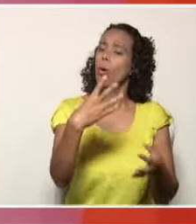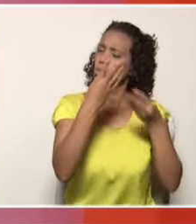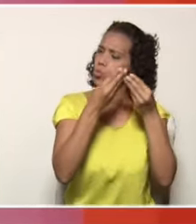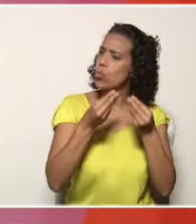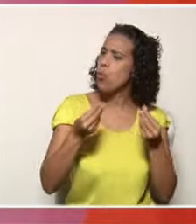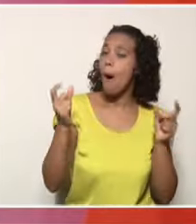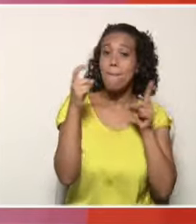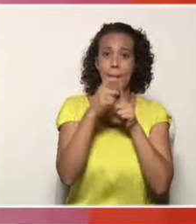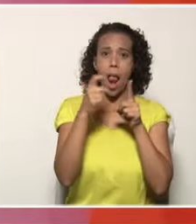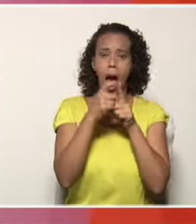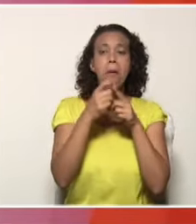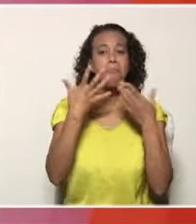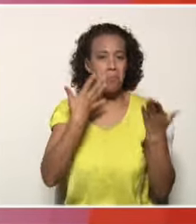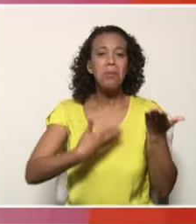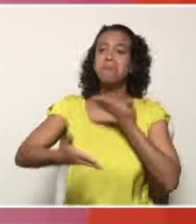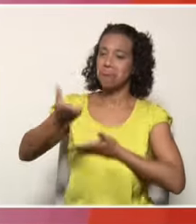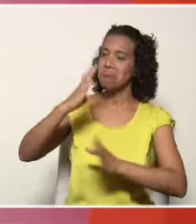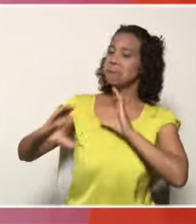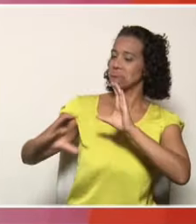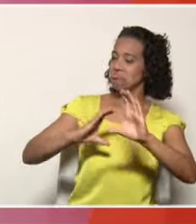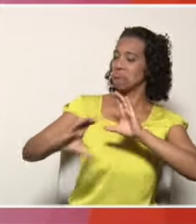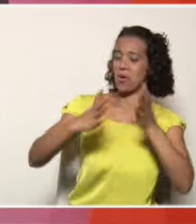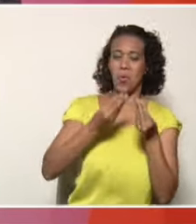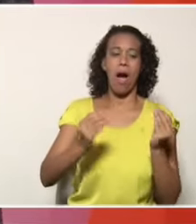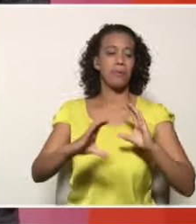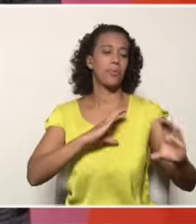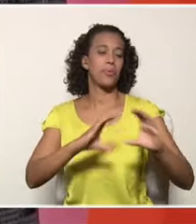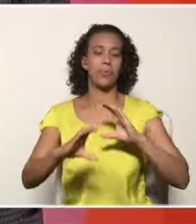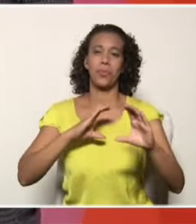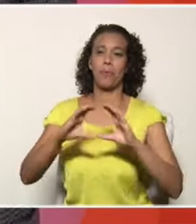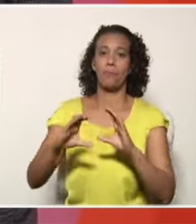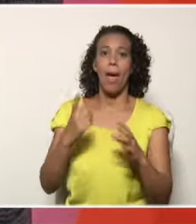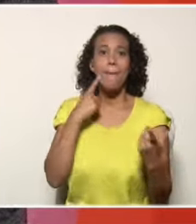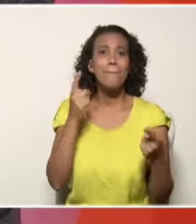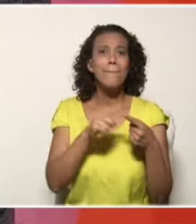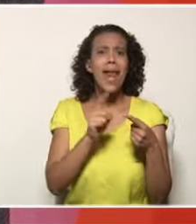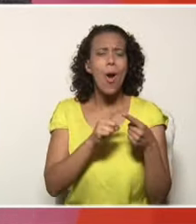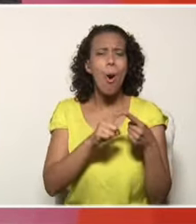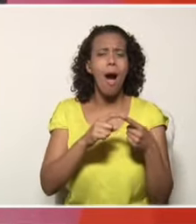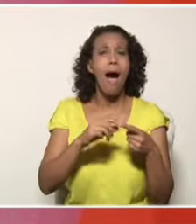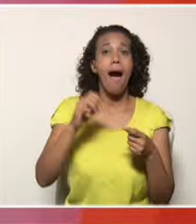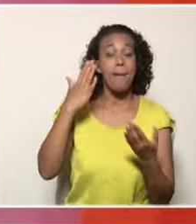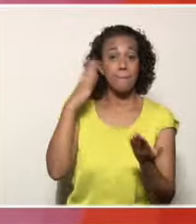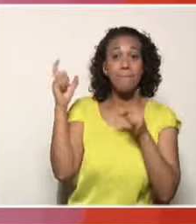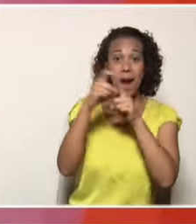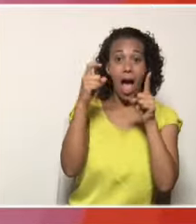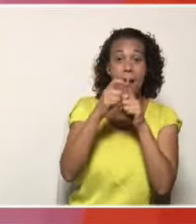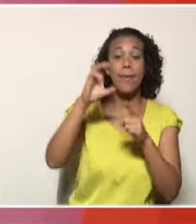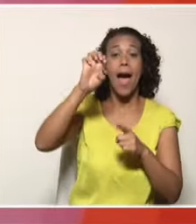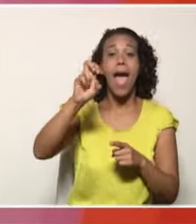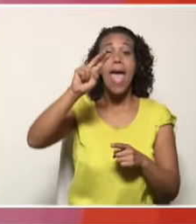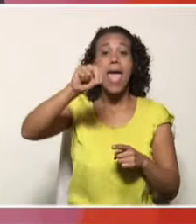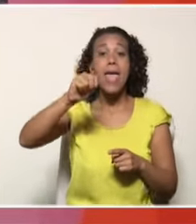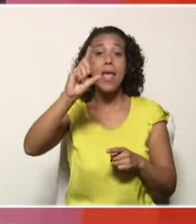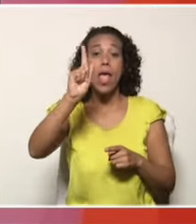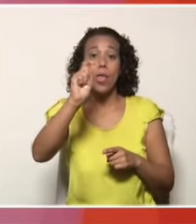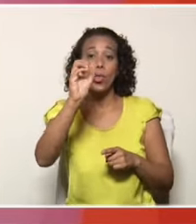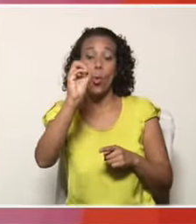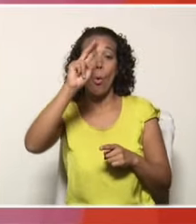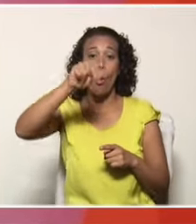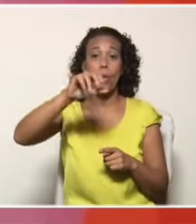de las palabras, vamos a tener una comunicación efectiva. ¿Y qué es la entonación? La entonación es el